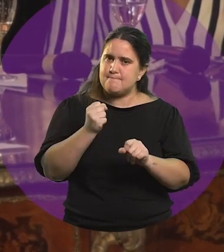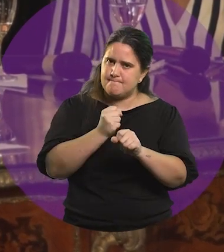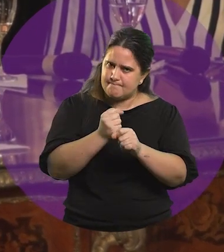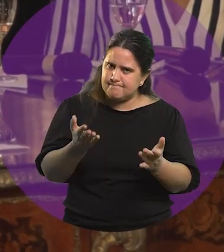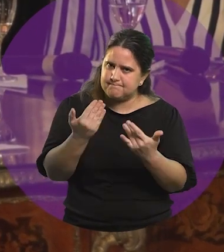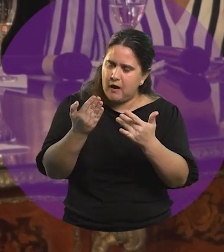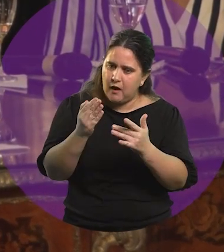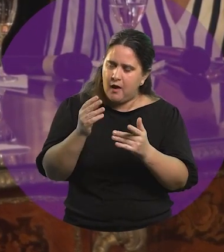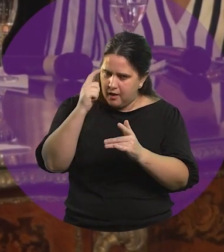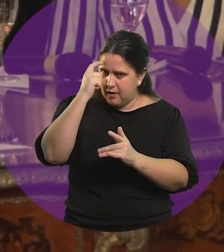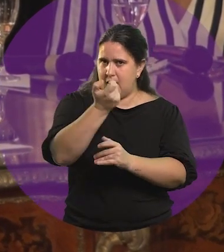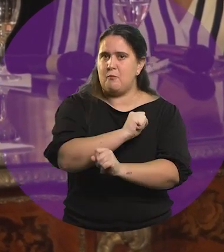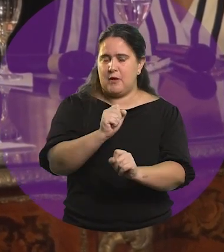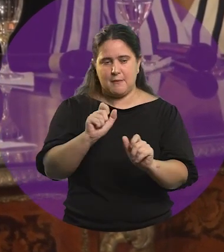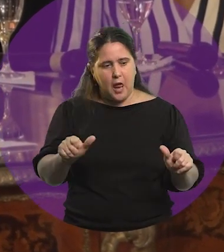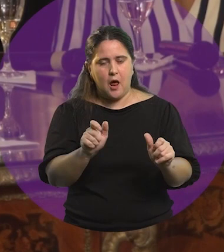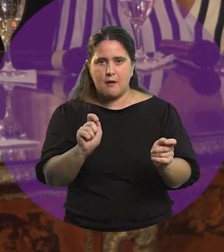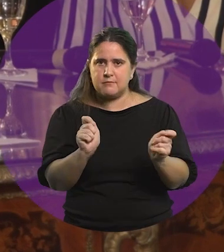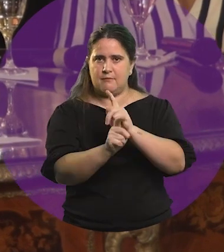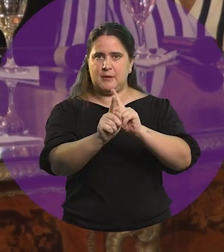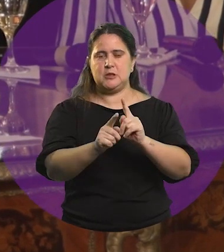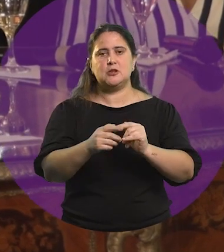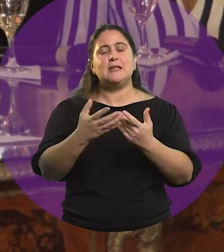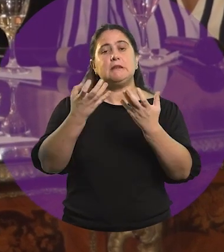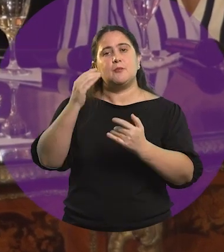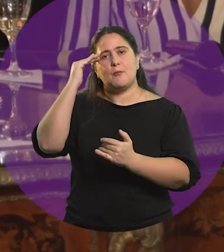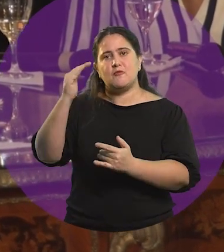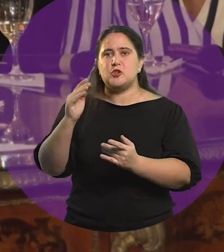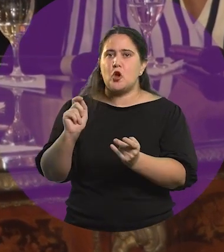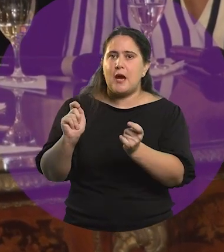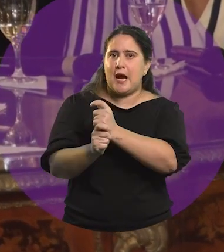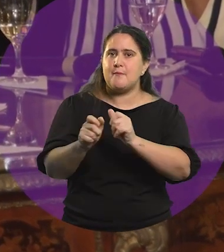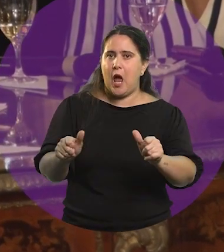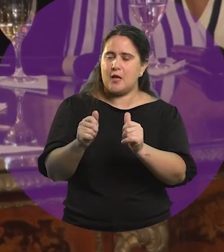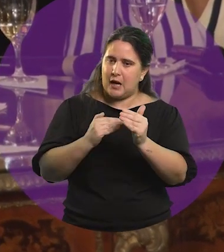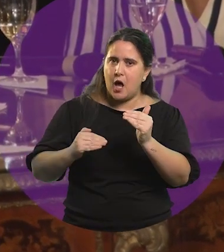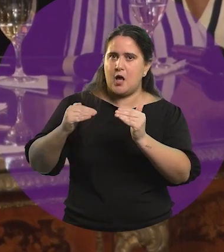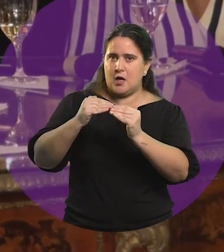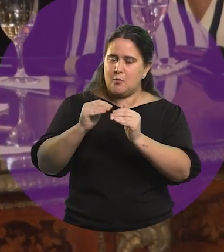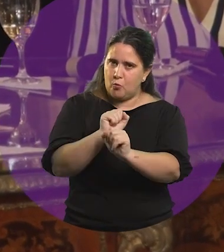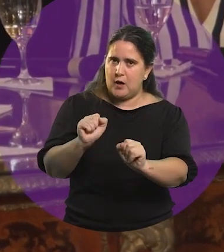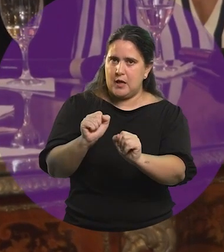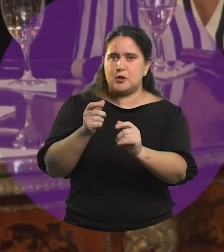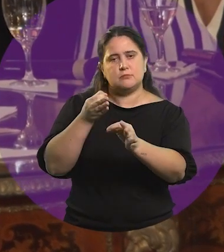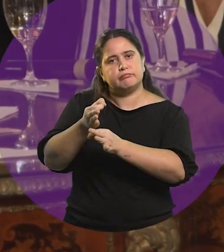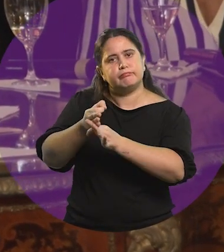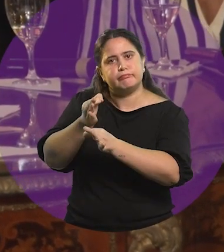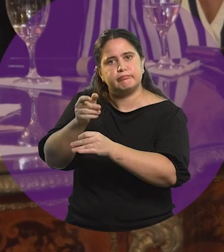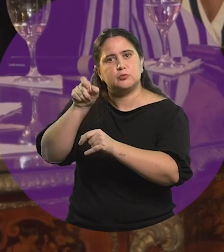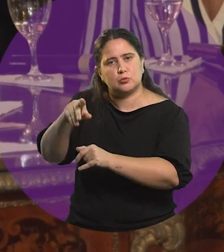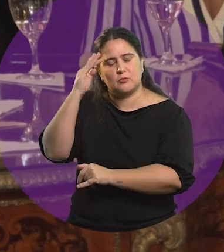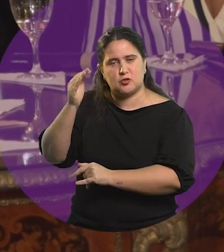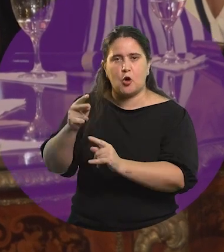en ayudar a cambiar estas prácticas. Bueno, queremos que los docentes generen prácticas más equitativas en las aulas, démosles